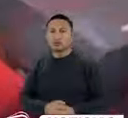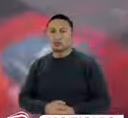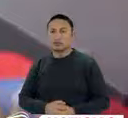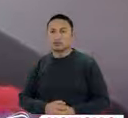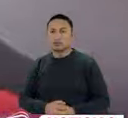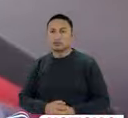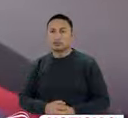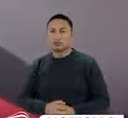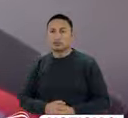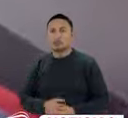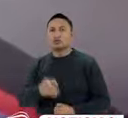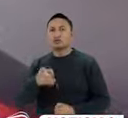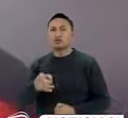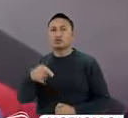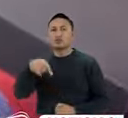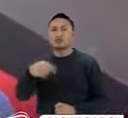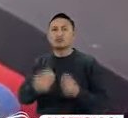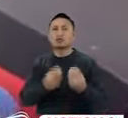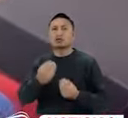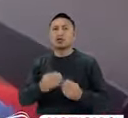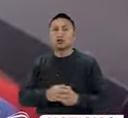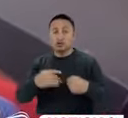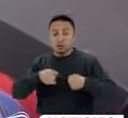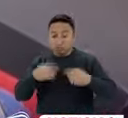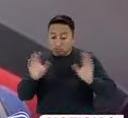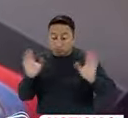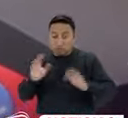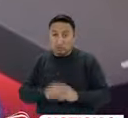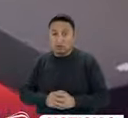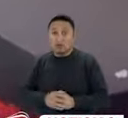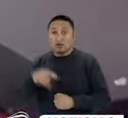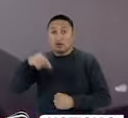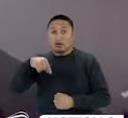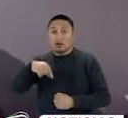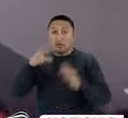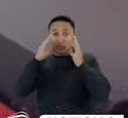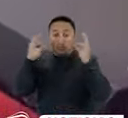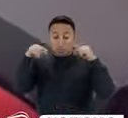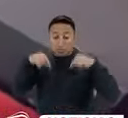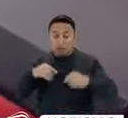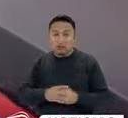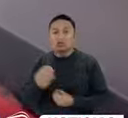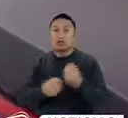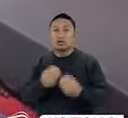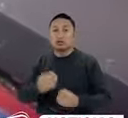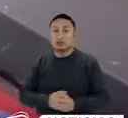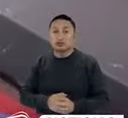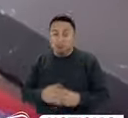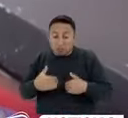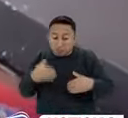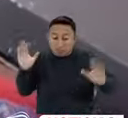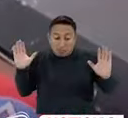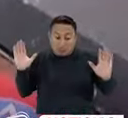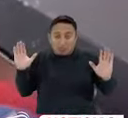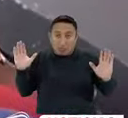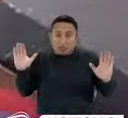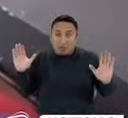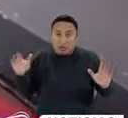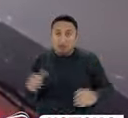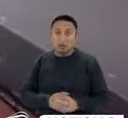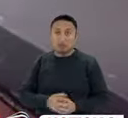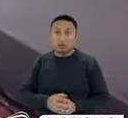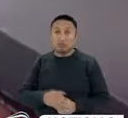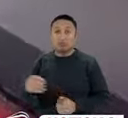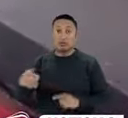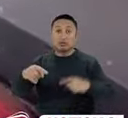Misur. ¿Cuál es tu cargo en la organización? No tengo cargo, yo soy un gato de aquí, Misur. ¿A qué te dedicas? No hago nada ahorita porque todos los jefes